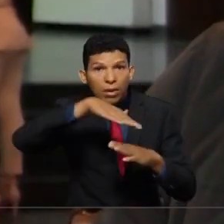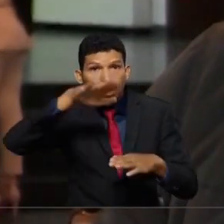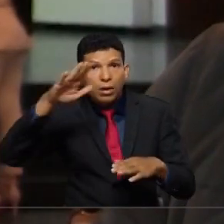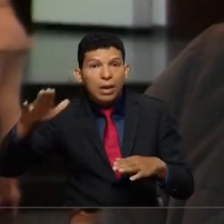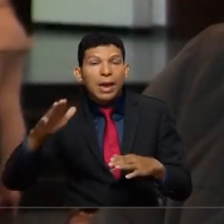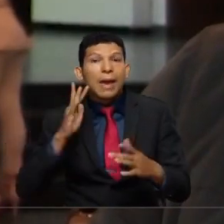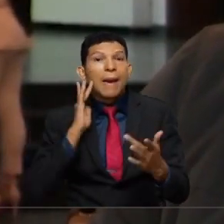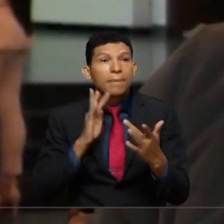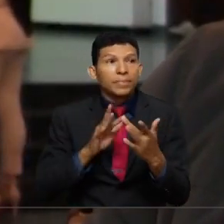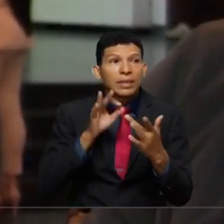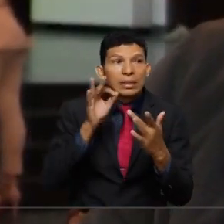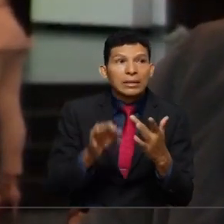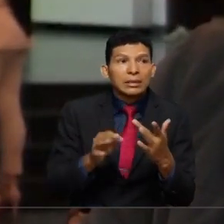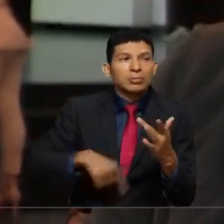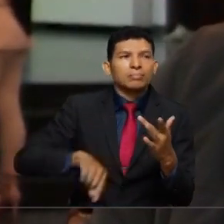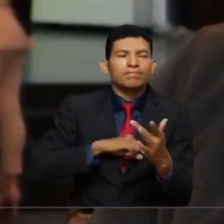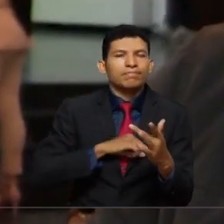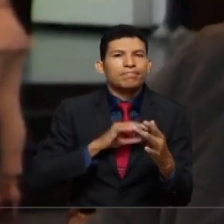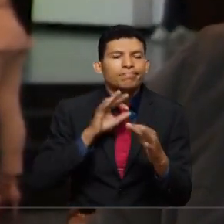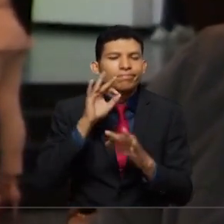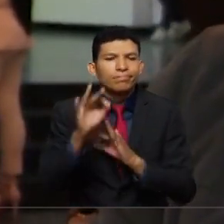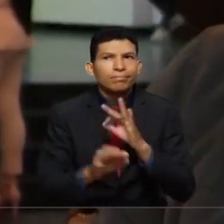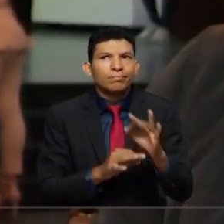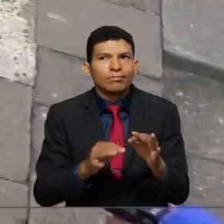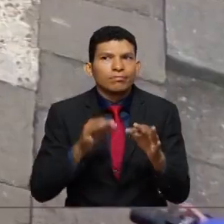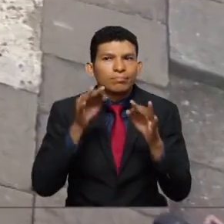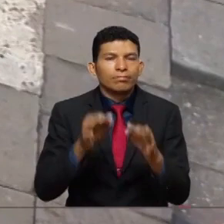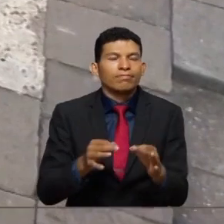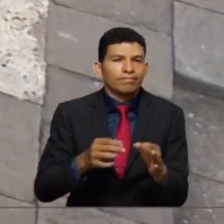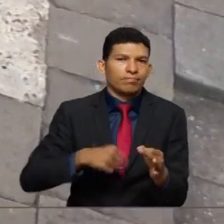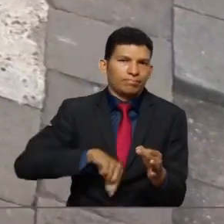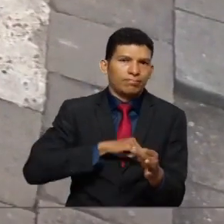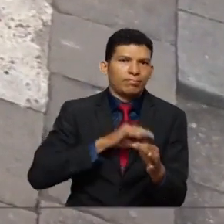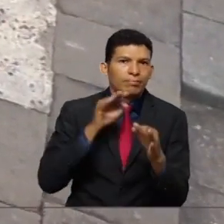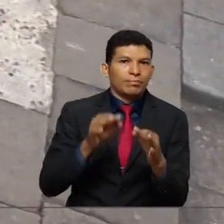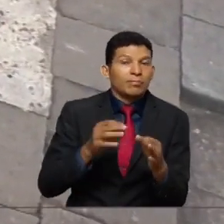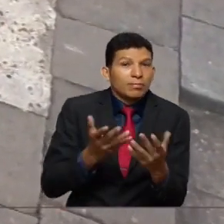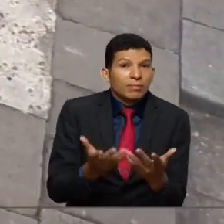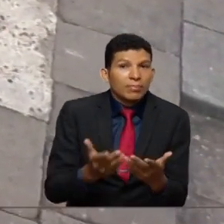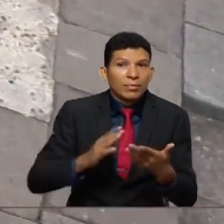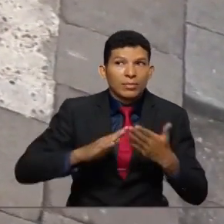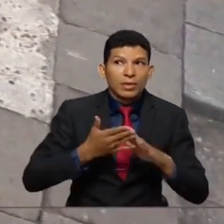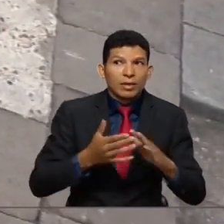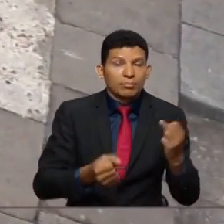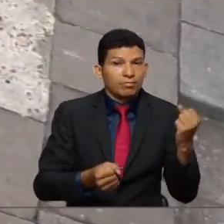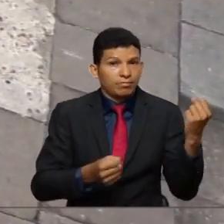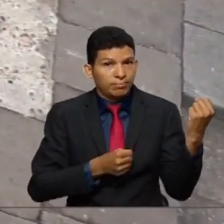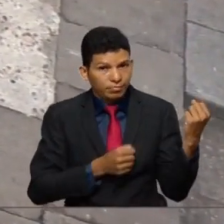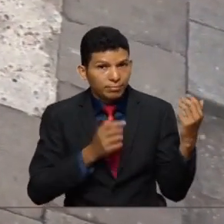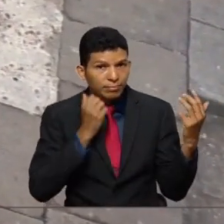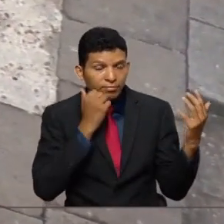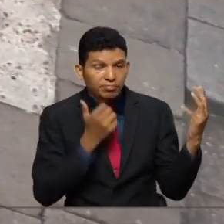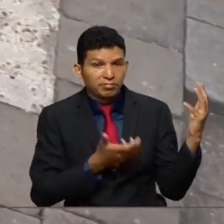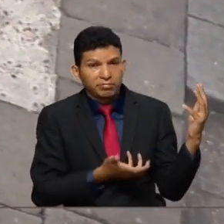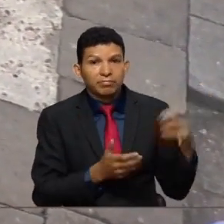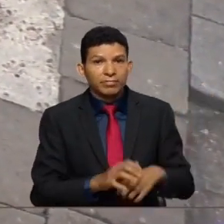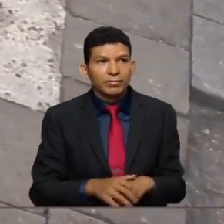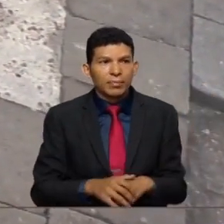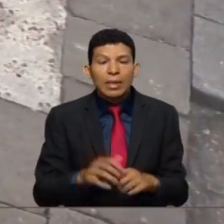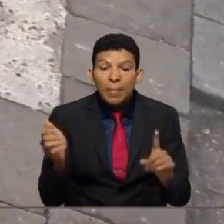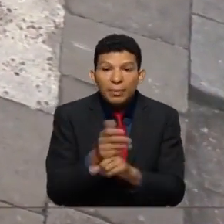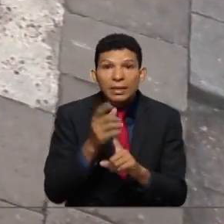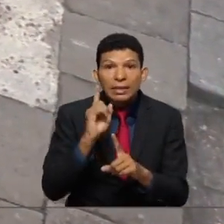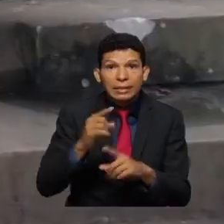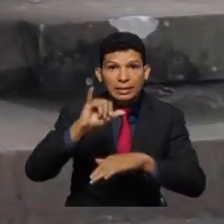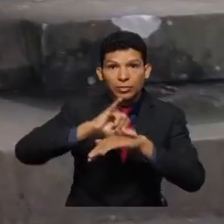que no debemos tener sobre su estructura ningún tipo de estatuas o monumentos. Este hallazgo hizo que el Instituto Colombiano